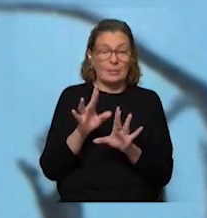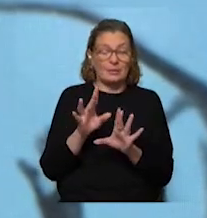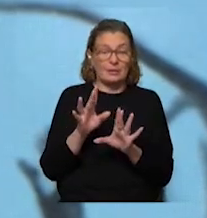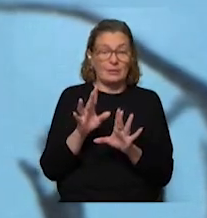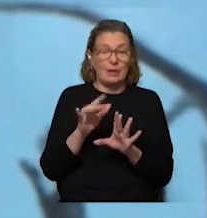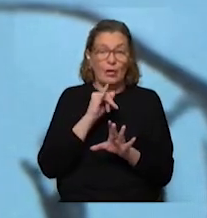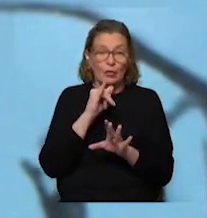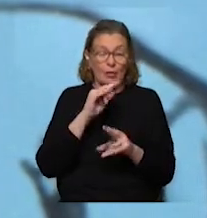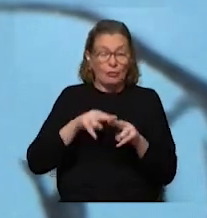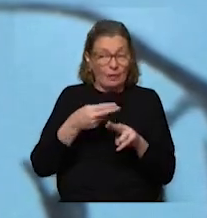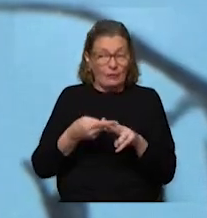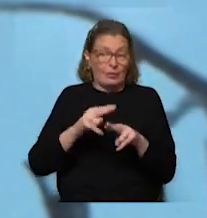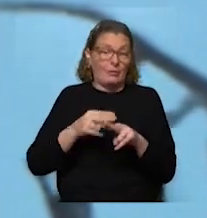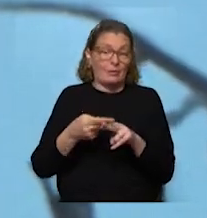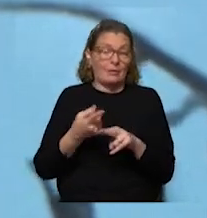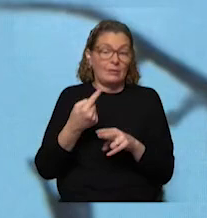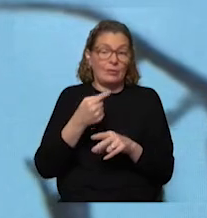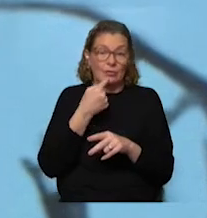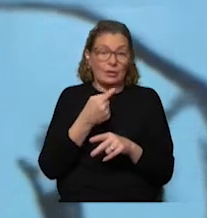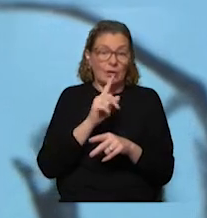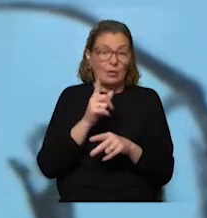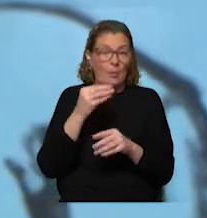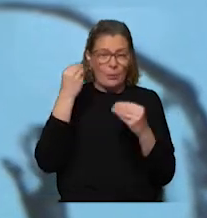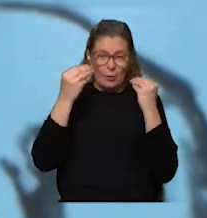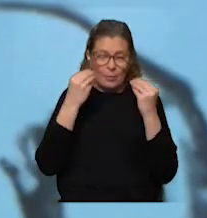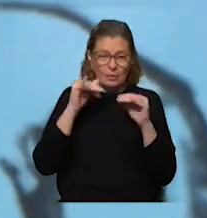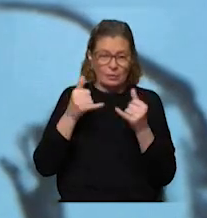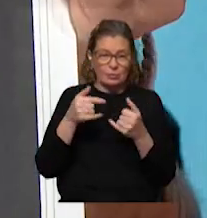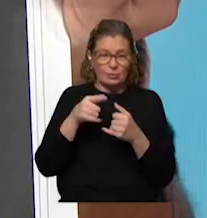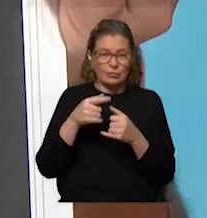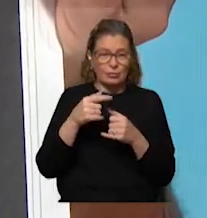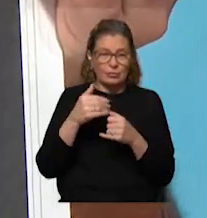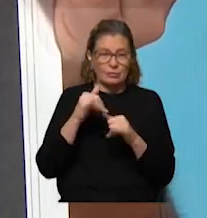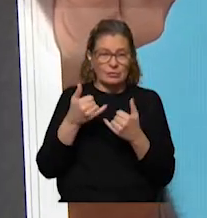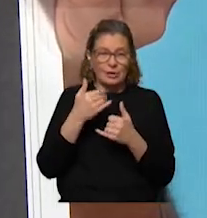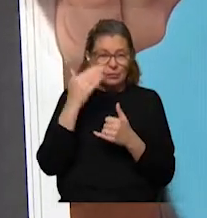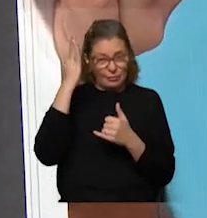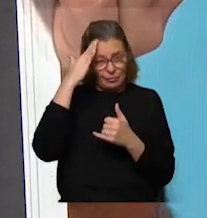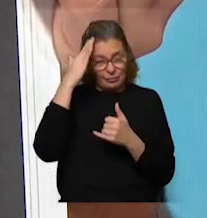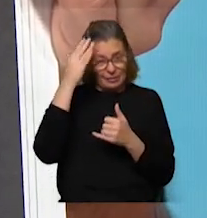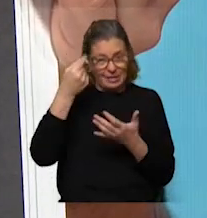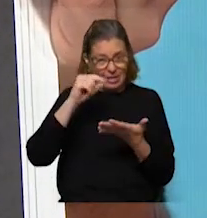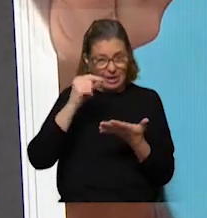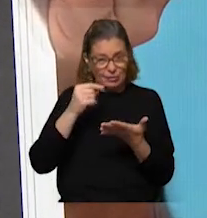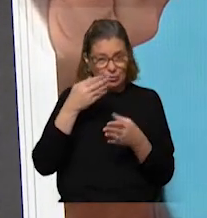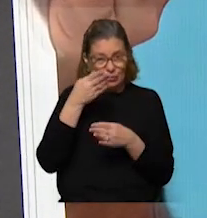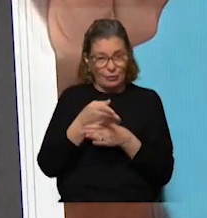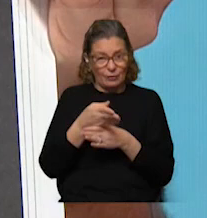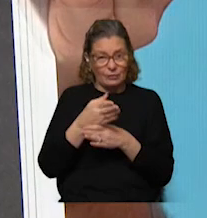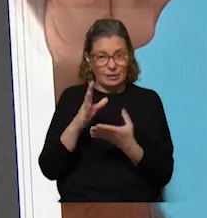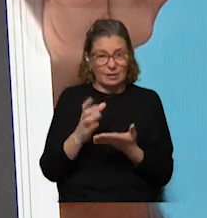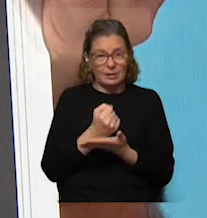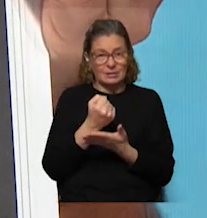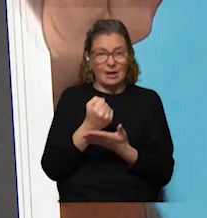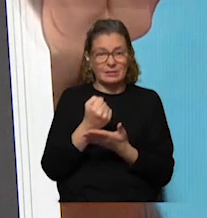una va a contar lo mismo lo que le dije fue No no te preocupes porque eso yo lo siento y le empecé a nombrar datos que sabía Sí claro cuando fuiste y